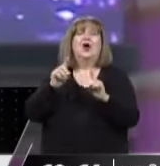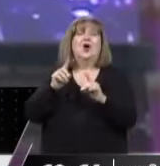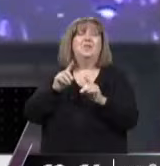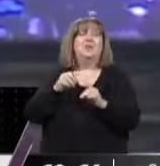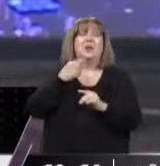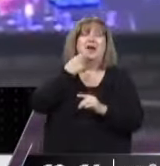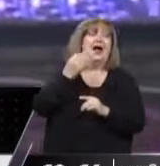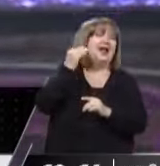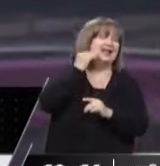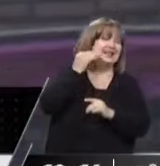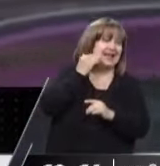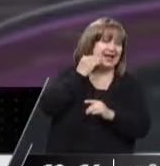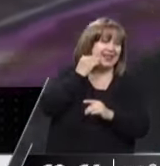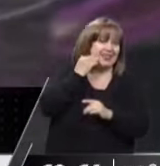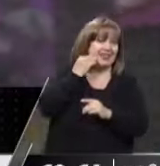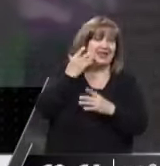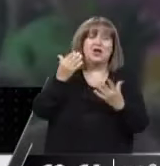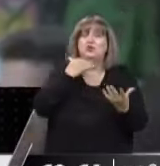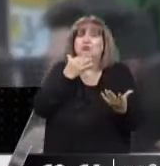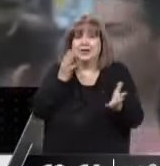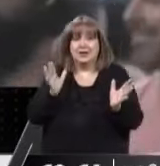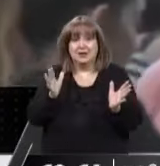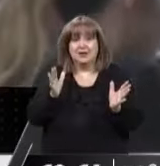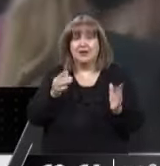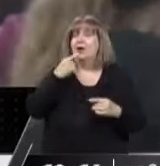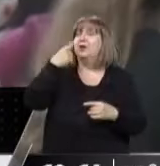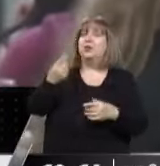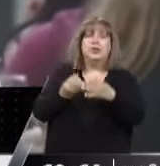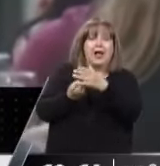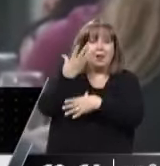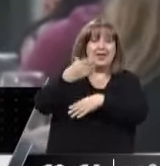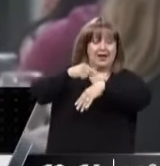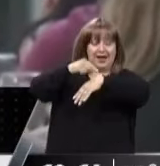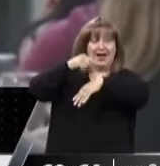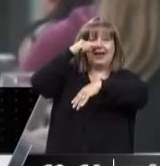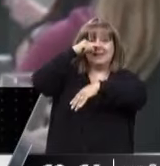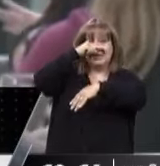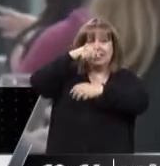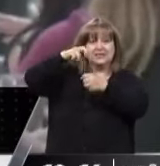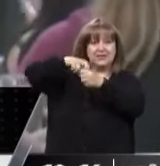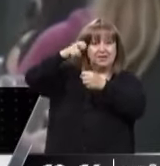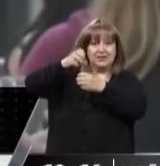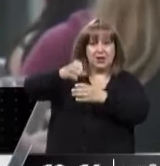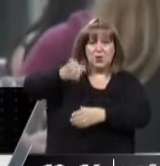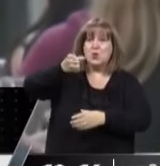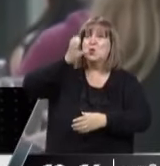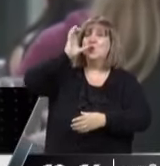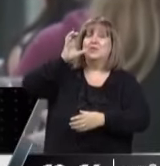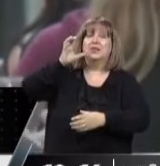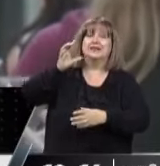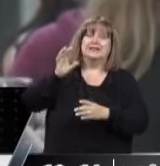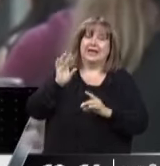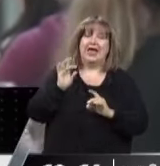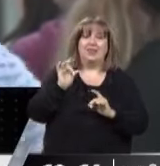me preguntan. No estaría mal. Me preguntan que para las 7 de la mañana tomar cerveza. Es un poco difícil ya